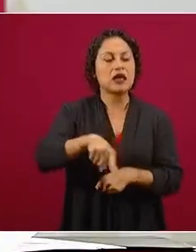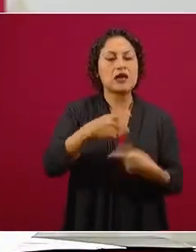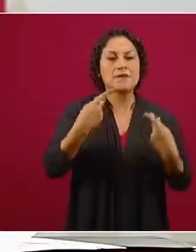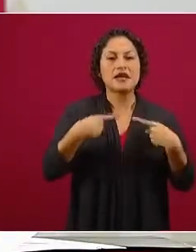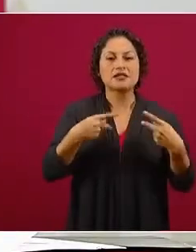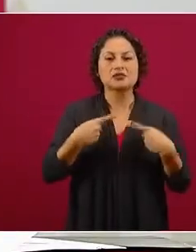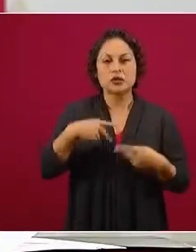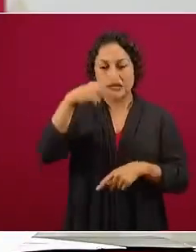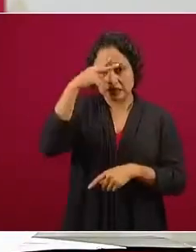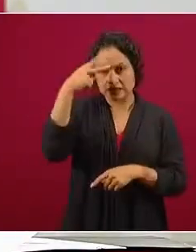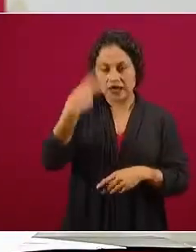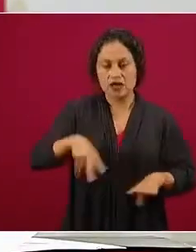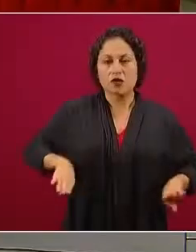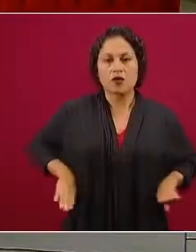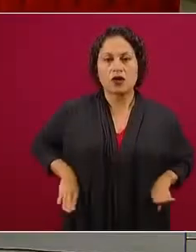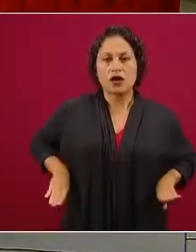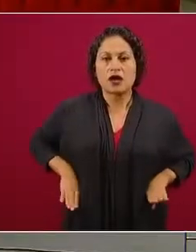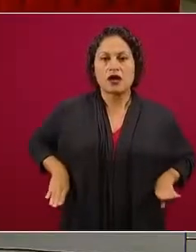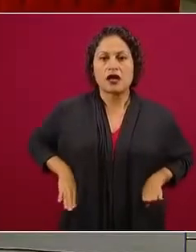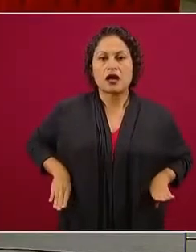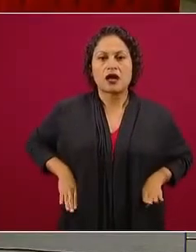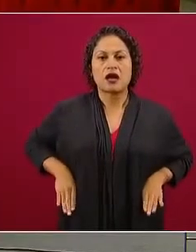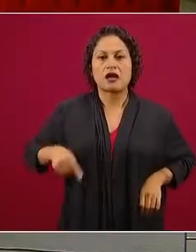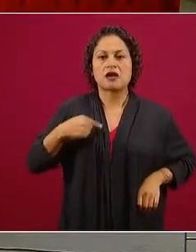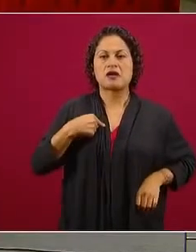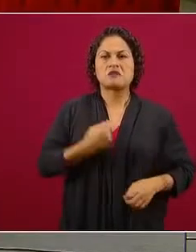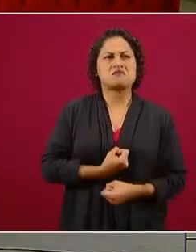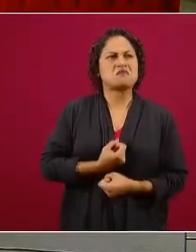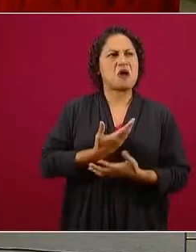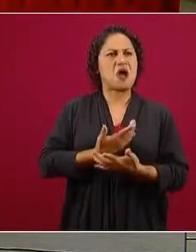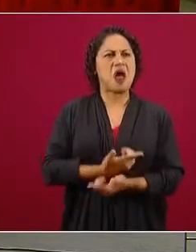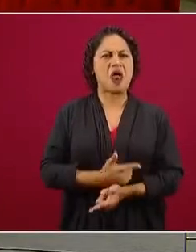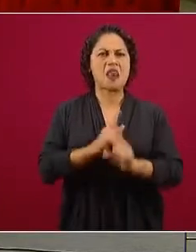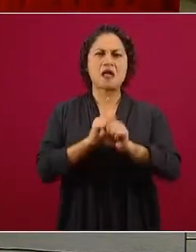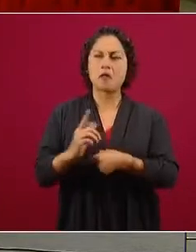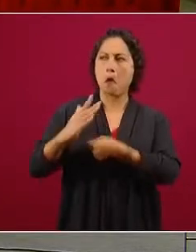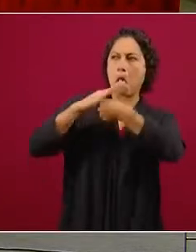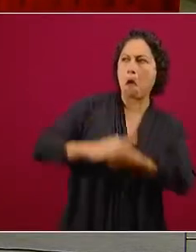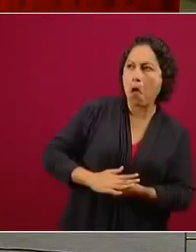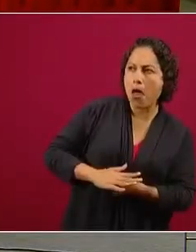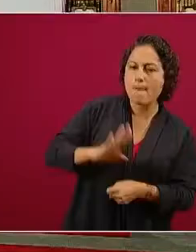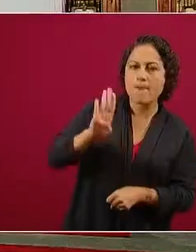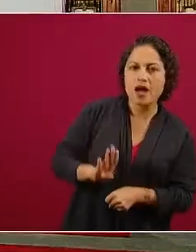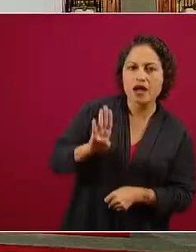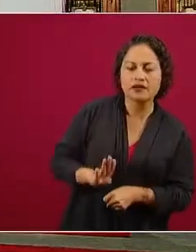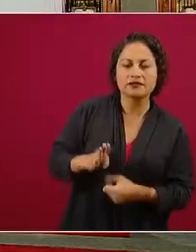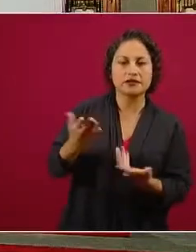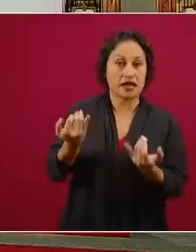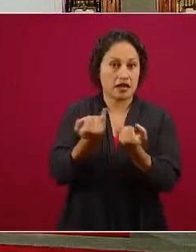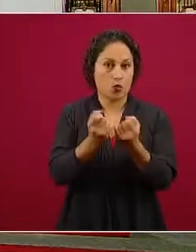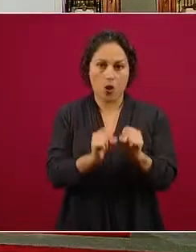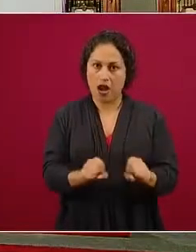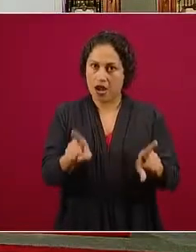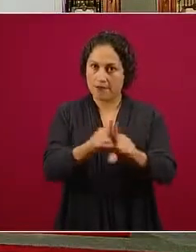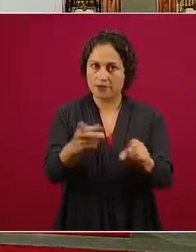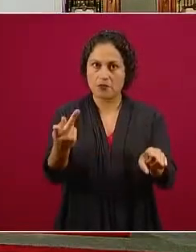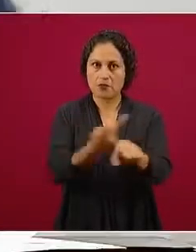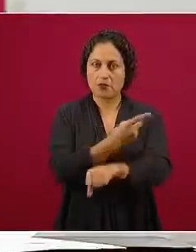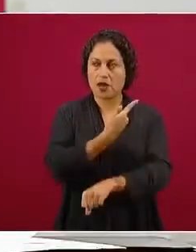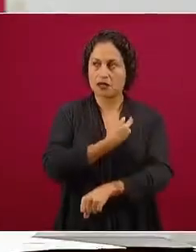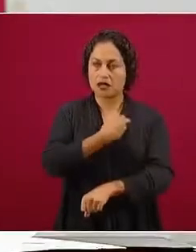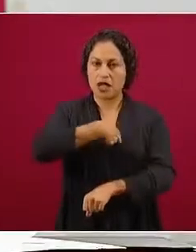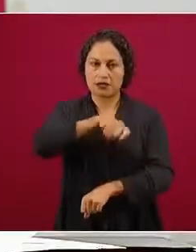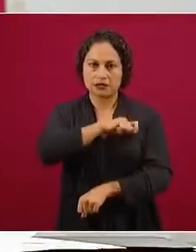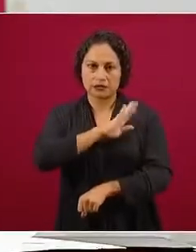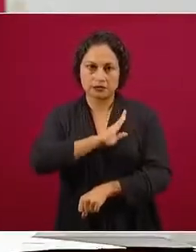mexicanos. Digo, estamos viendo lo que está pasando en España, ¿no? Donde parece que hay un franquismo interiorizado.